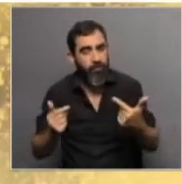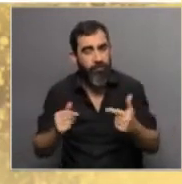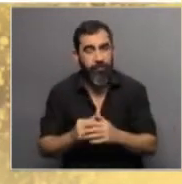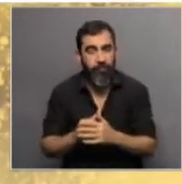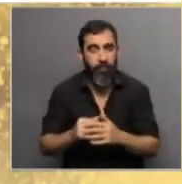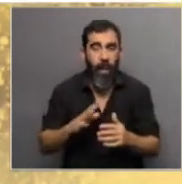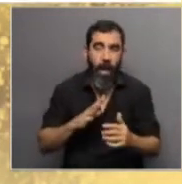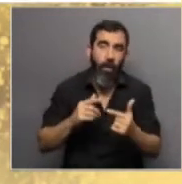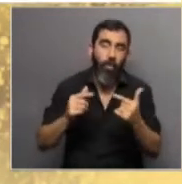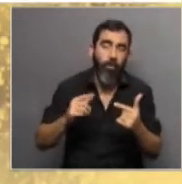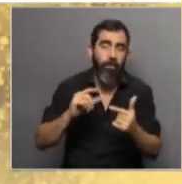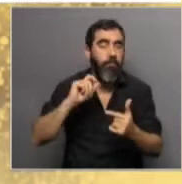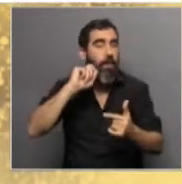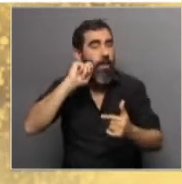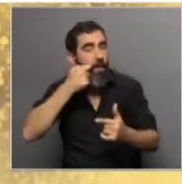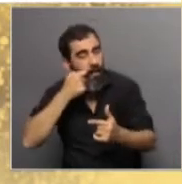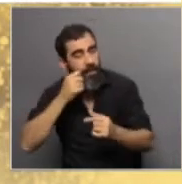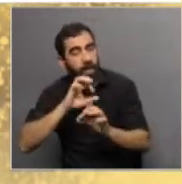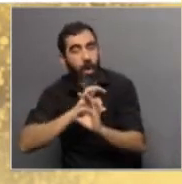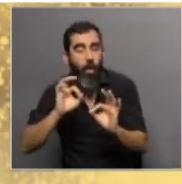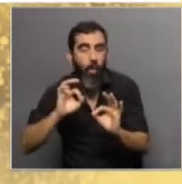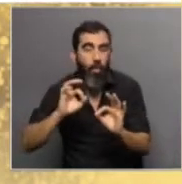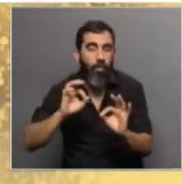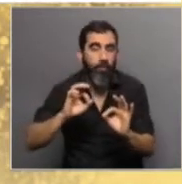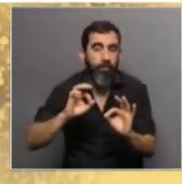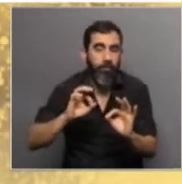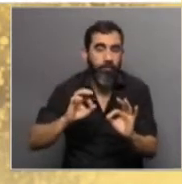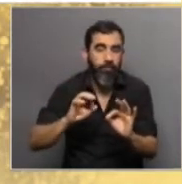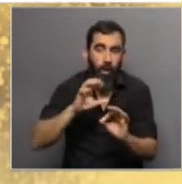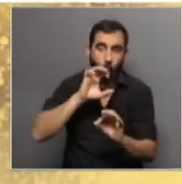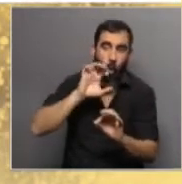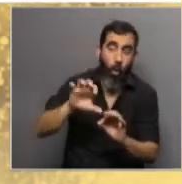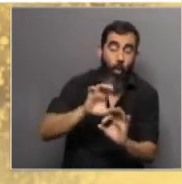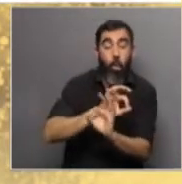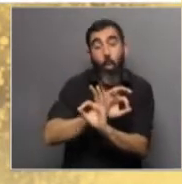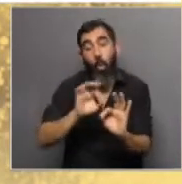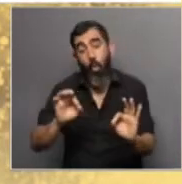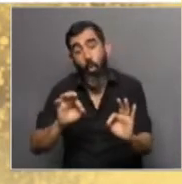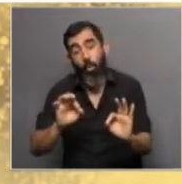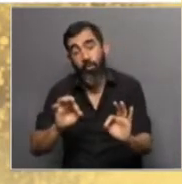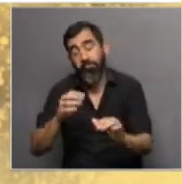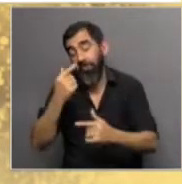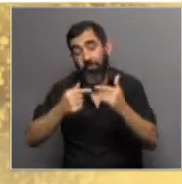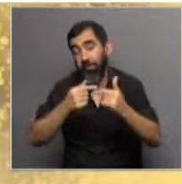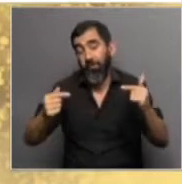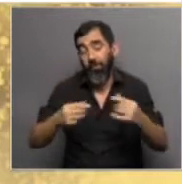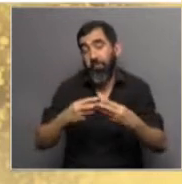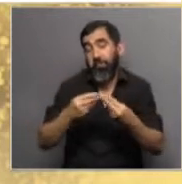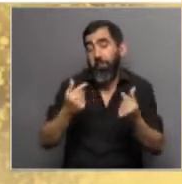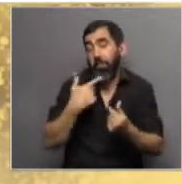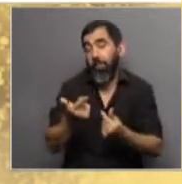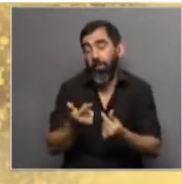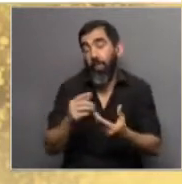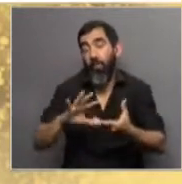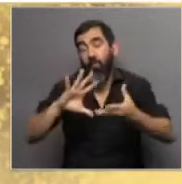afectos, o sea, sensaciones que te generan aversión, o también podría ser sensaciones que cuando es otro